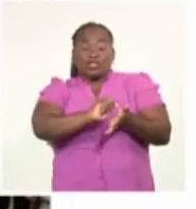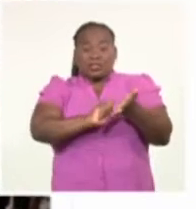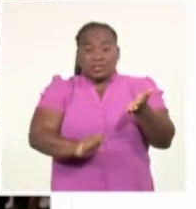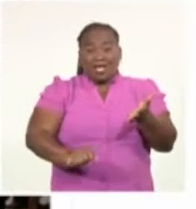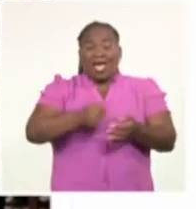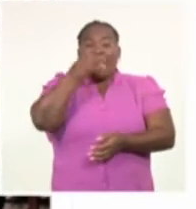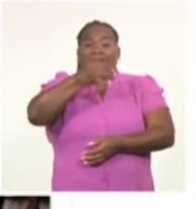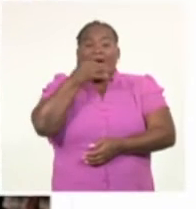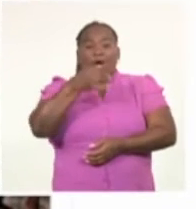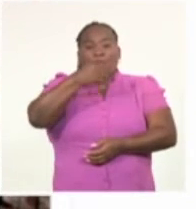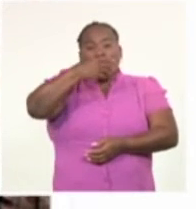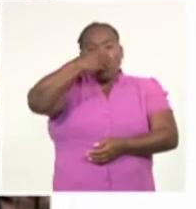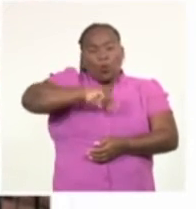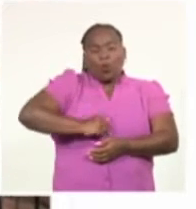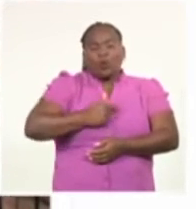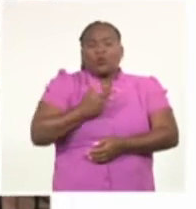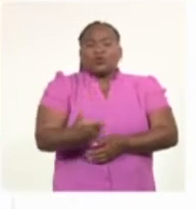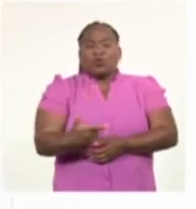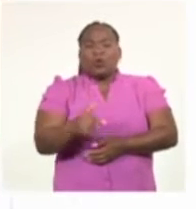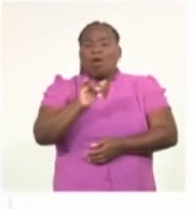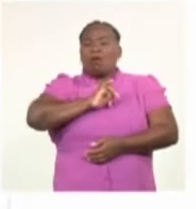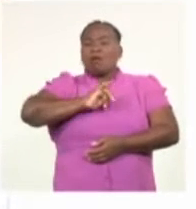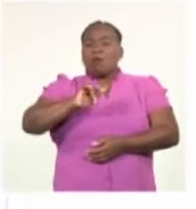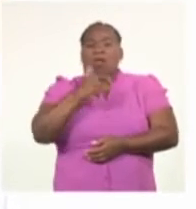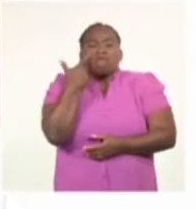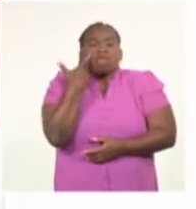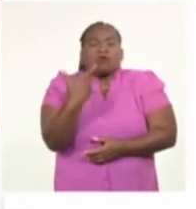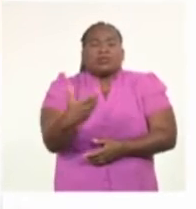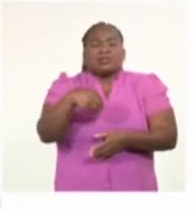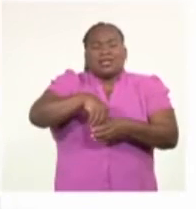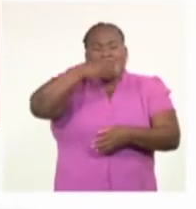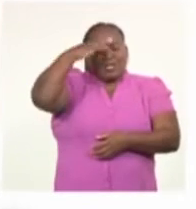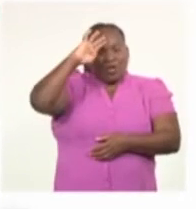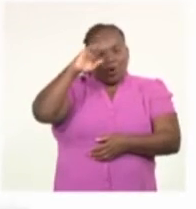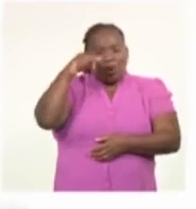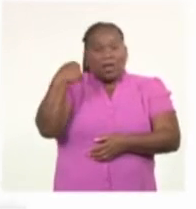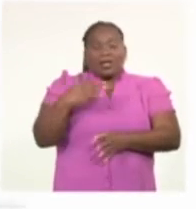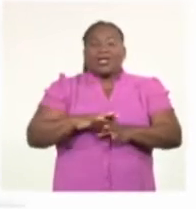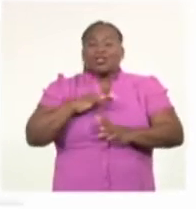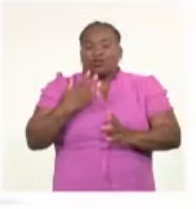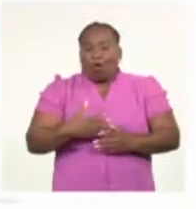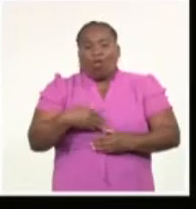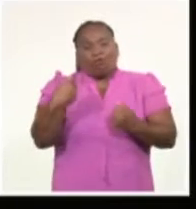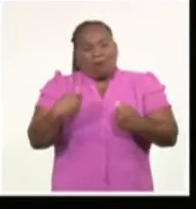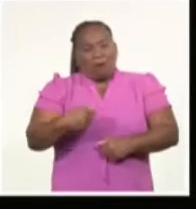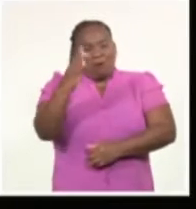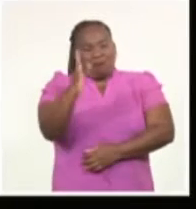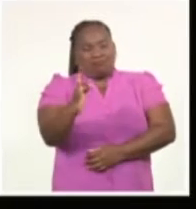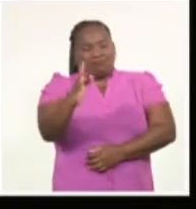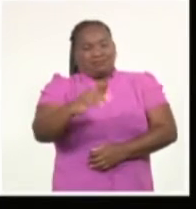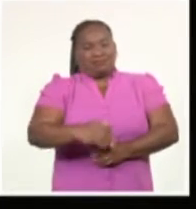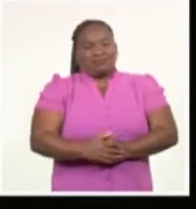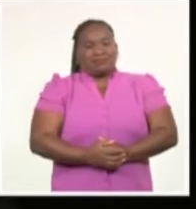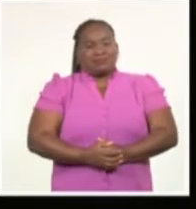define a la cultura como ancla de la nación, a la cual nos debemos ante todo.